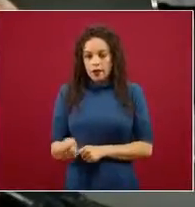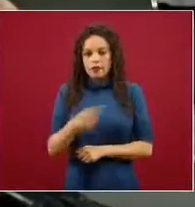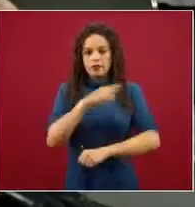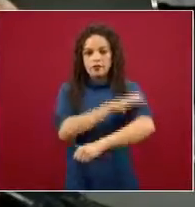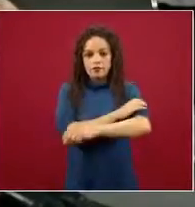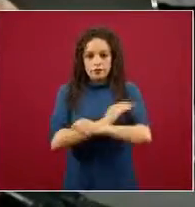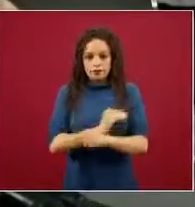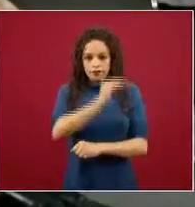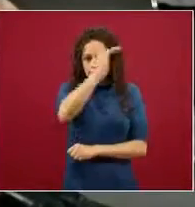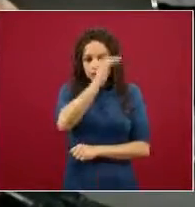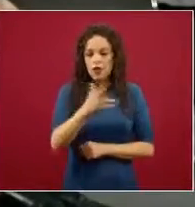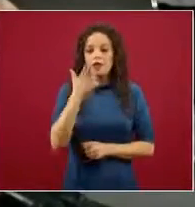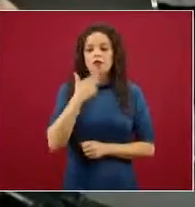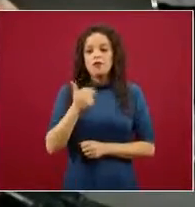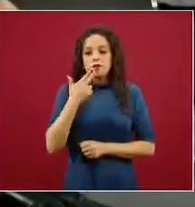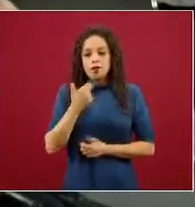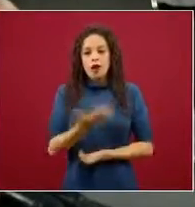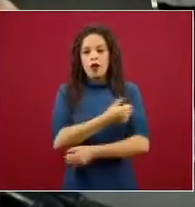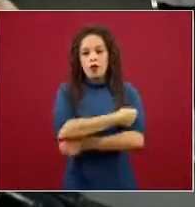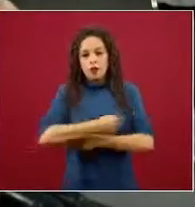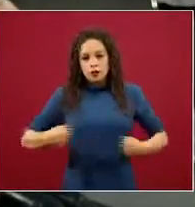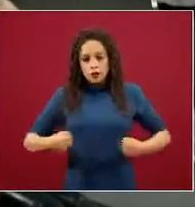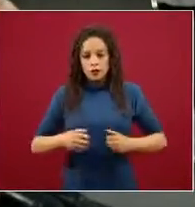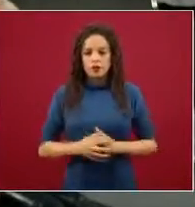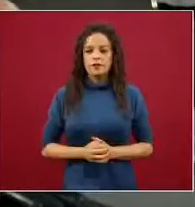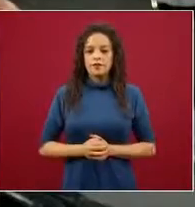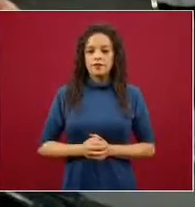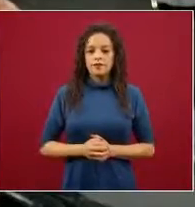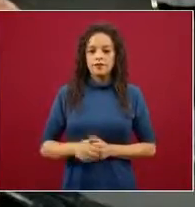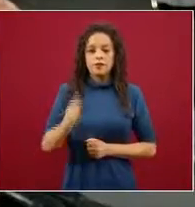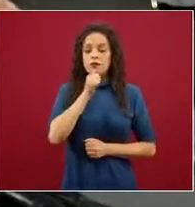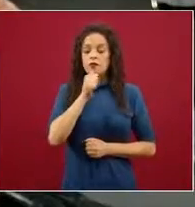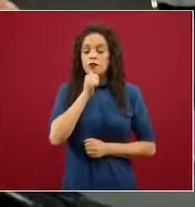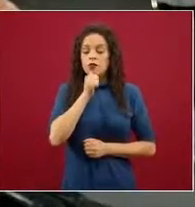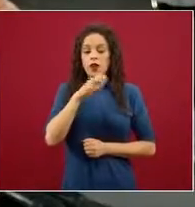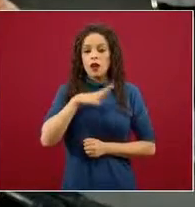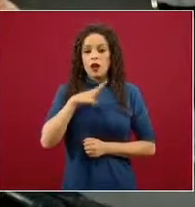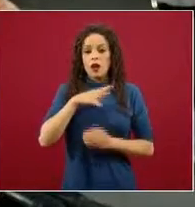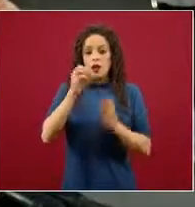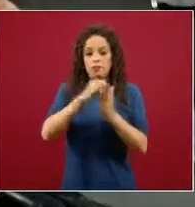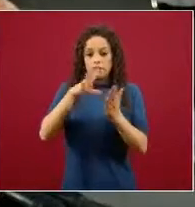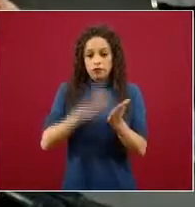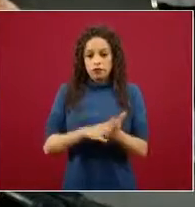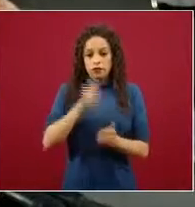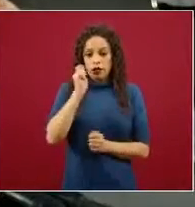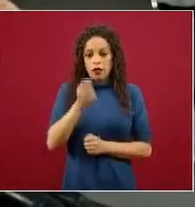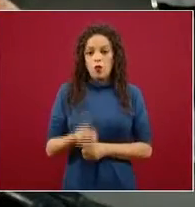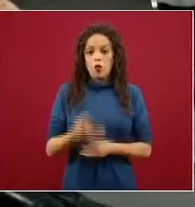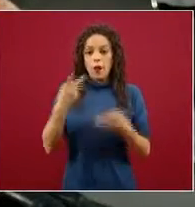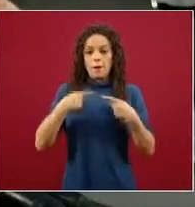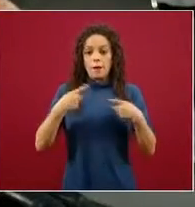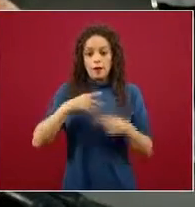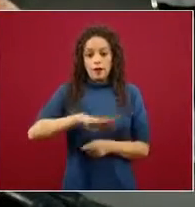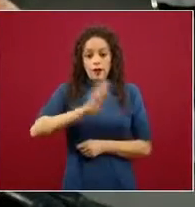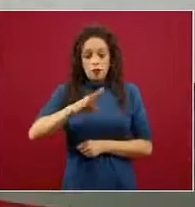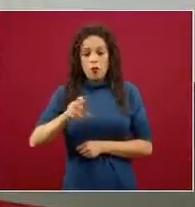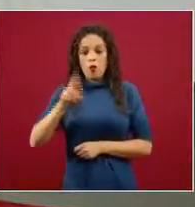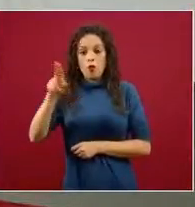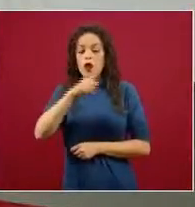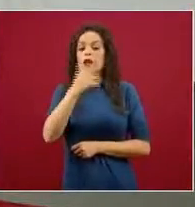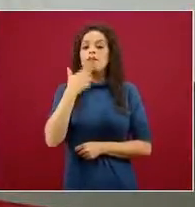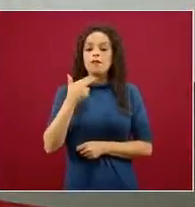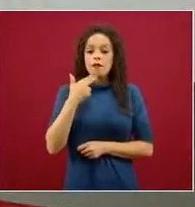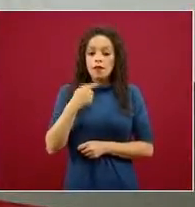no hemos visto los desagregados de casos confirmados y muertes en obesidad, diabetes e hipertensión. Muchas